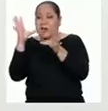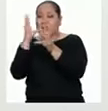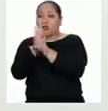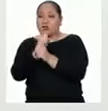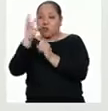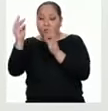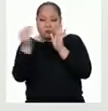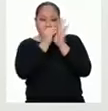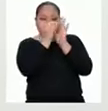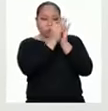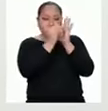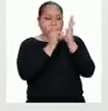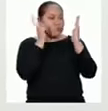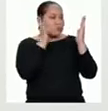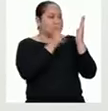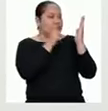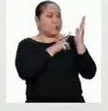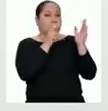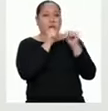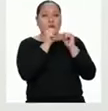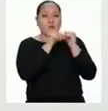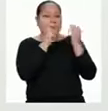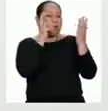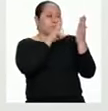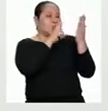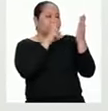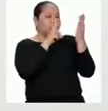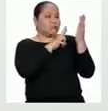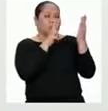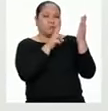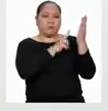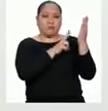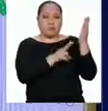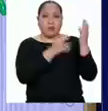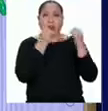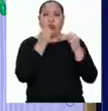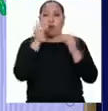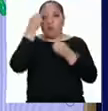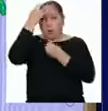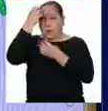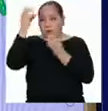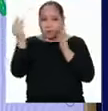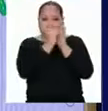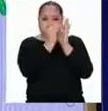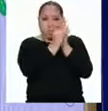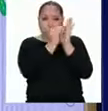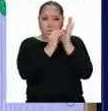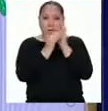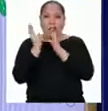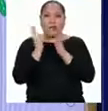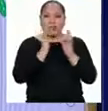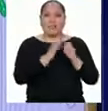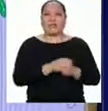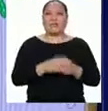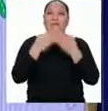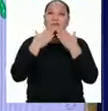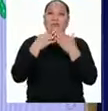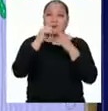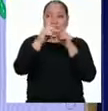visión panorámica que nos permite establecer un criterio sobre el comportamiento de los datos. Muchas gracias, chicas y chicos, por